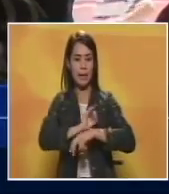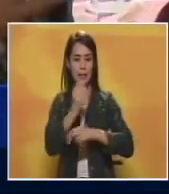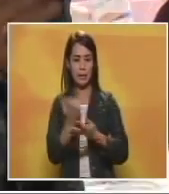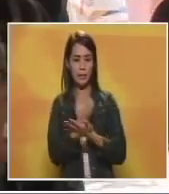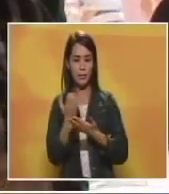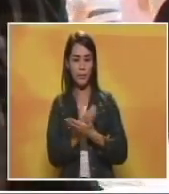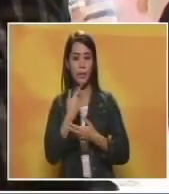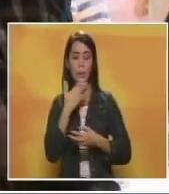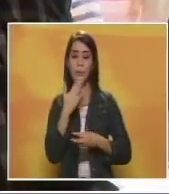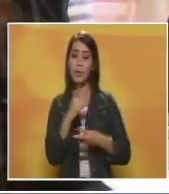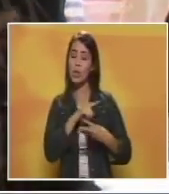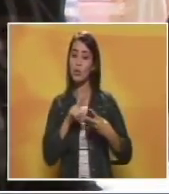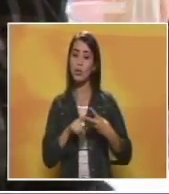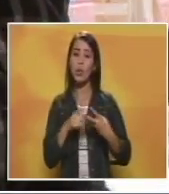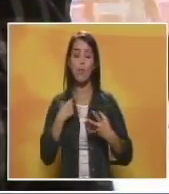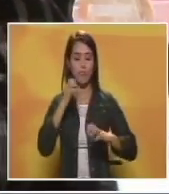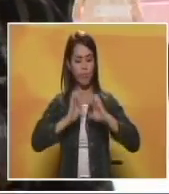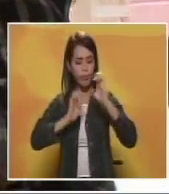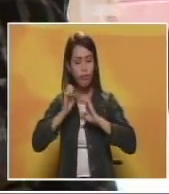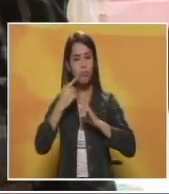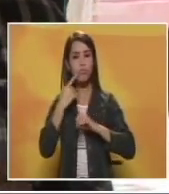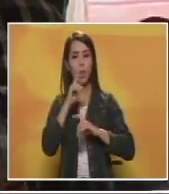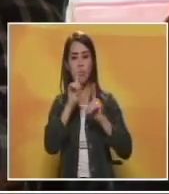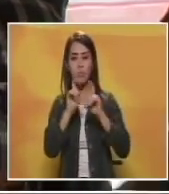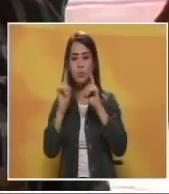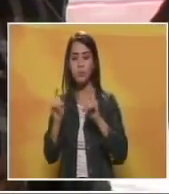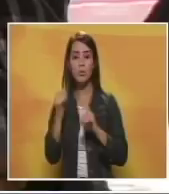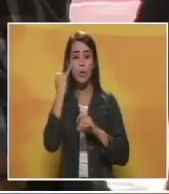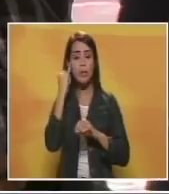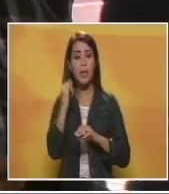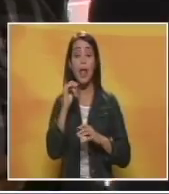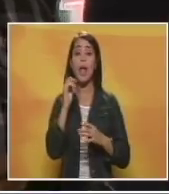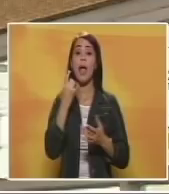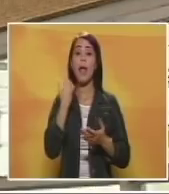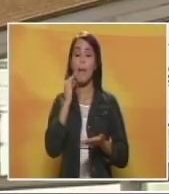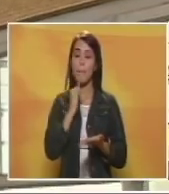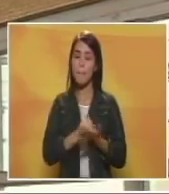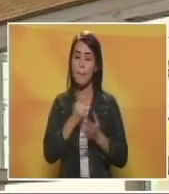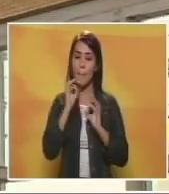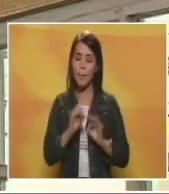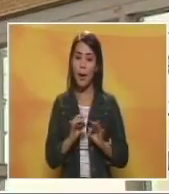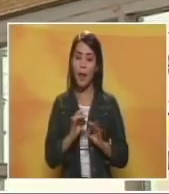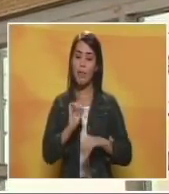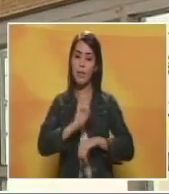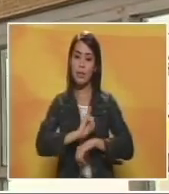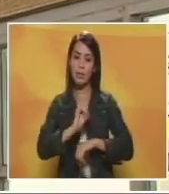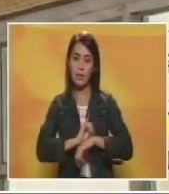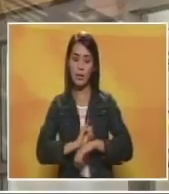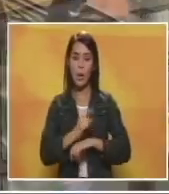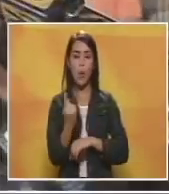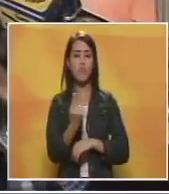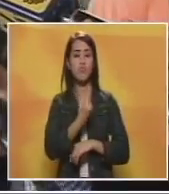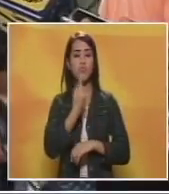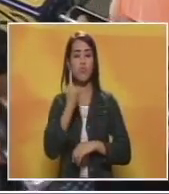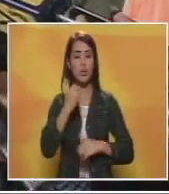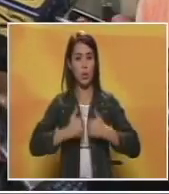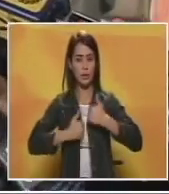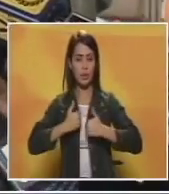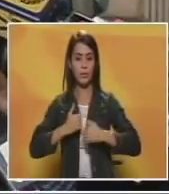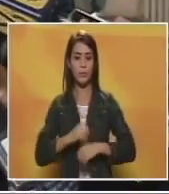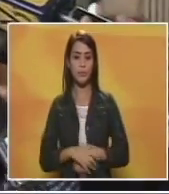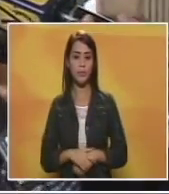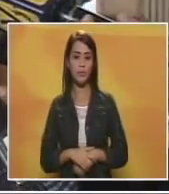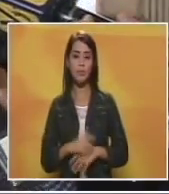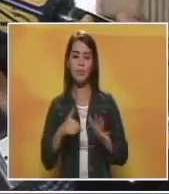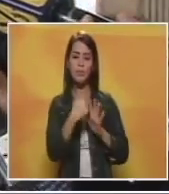a definir mediante un estudio de opinión que sea avalado por la Iglesia para la escogencia de un candidato unitario. El mecanismo tiene que